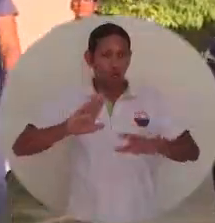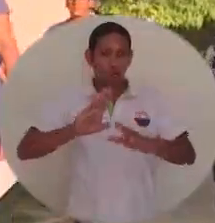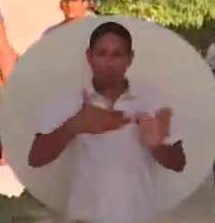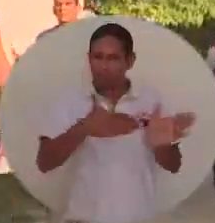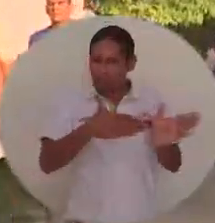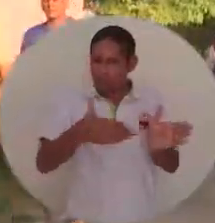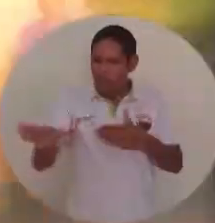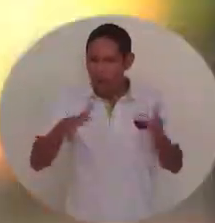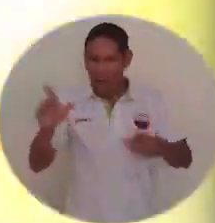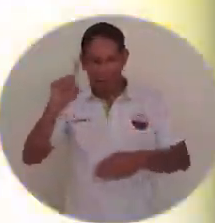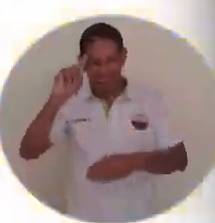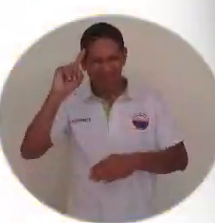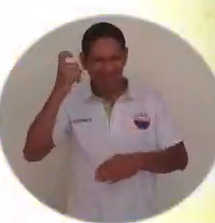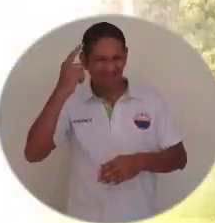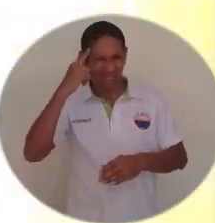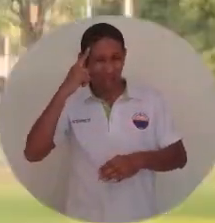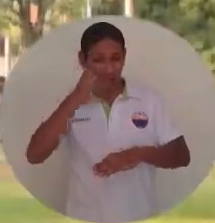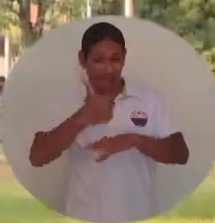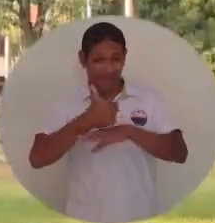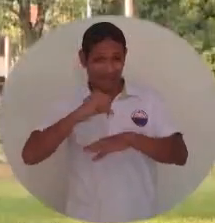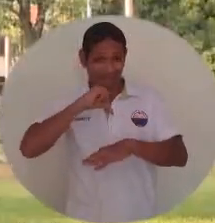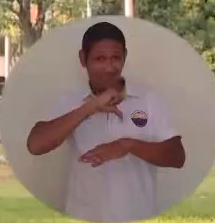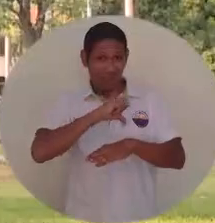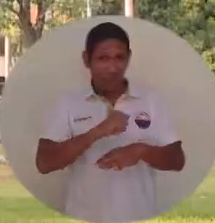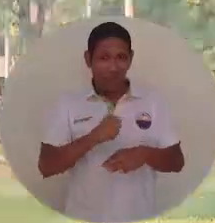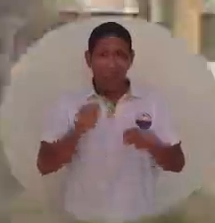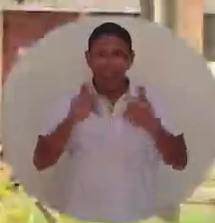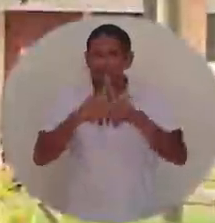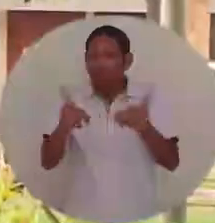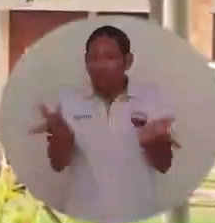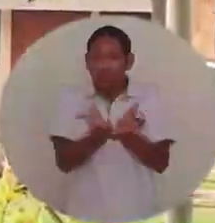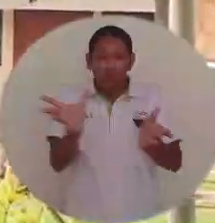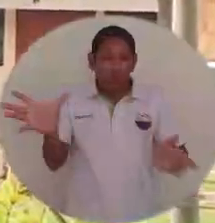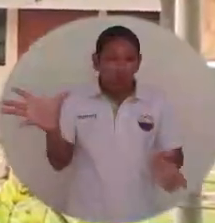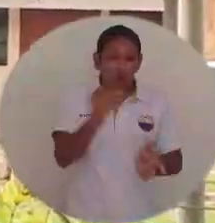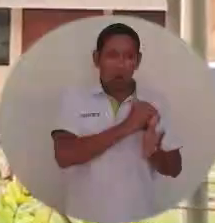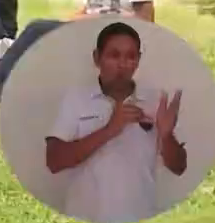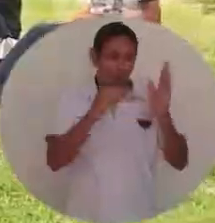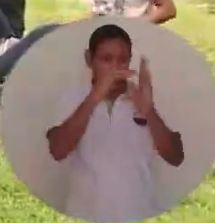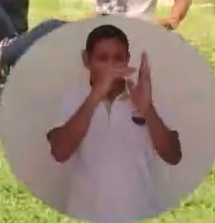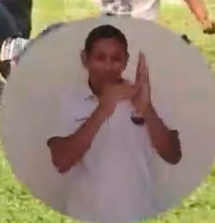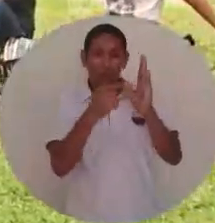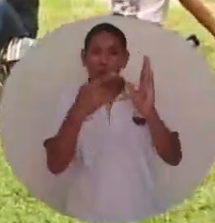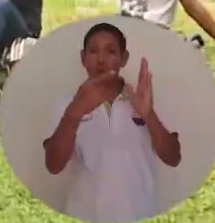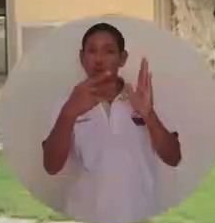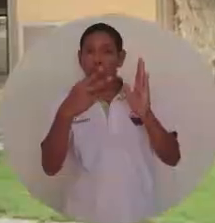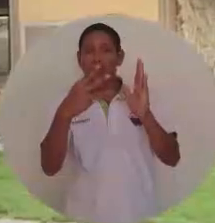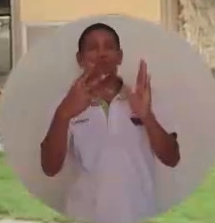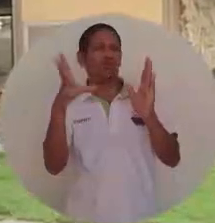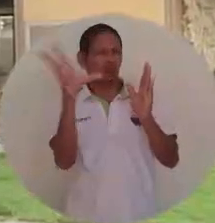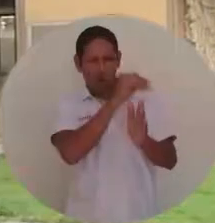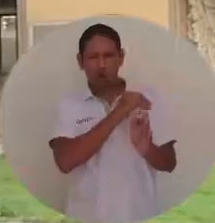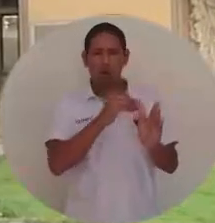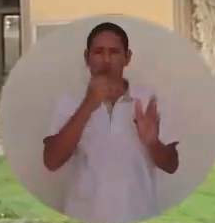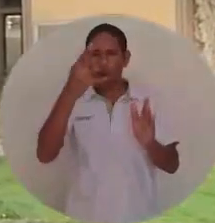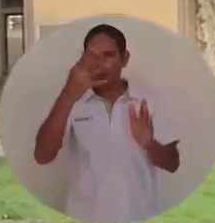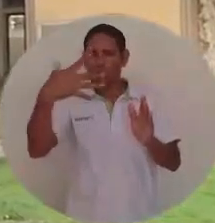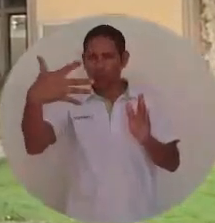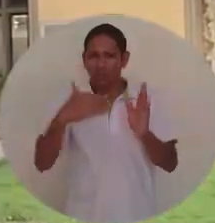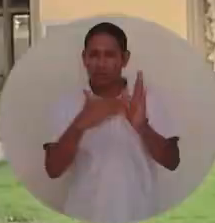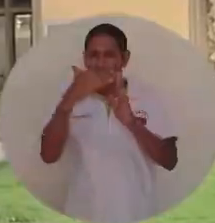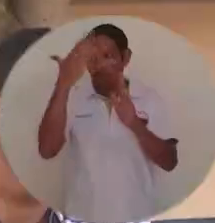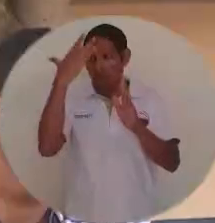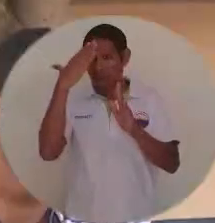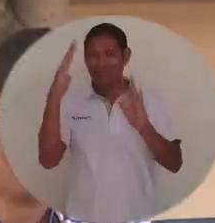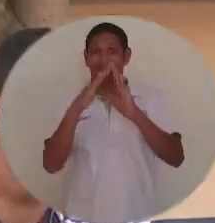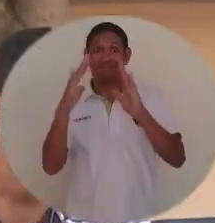plan de gobierno caracterizado por la inclusión, la propuesta del rector Vera Salazar contiene a los estudiantes de todos los estratos, no solo de los de 1, 2